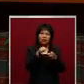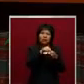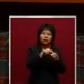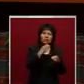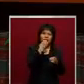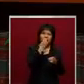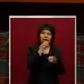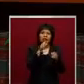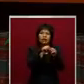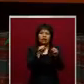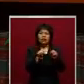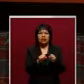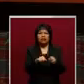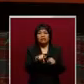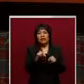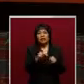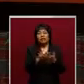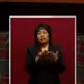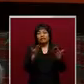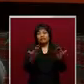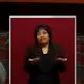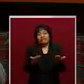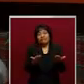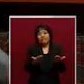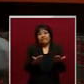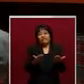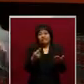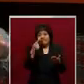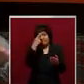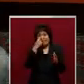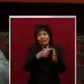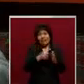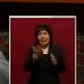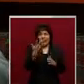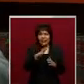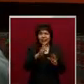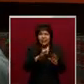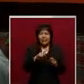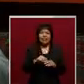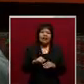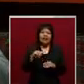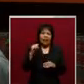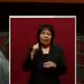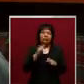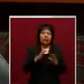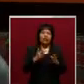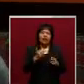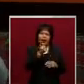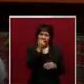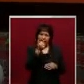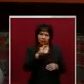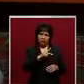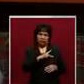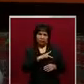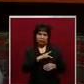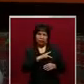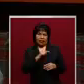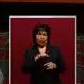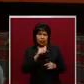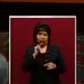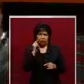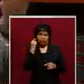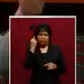muy importante. Nosotros creíamos que el 10 íbamos a llegar y ya tengo a mis alumnos y yo iba a